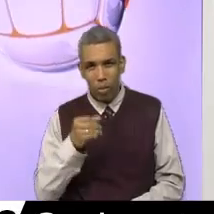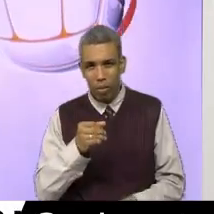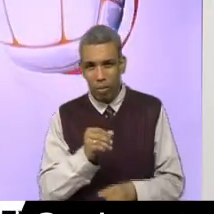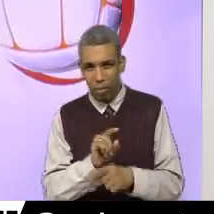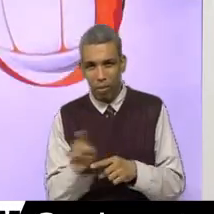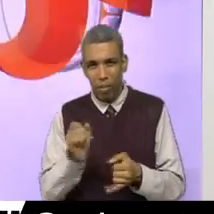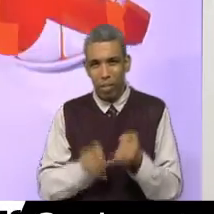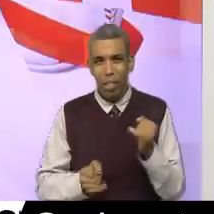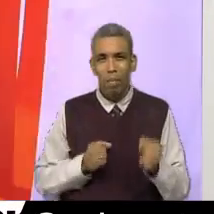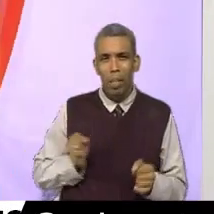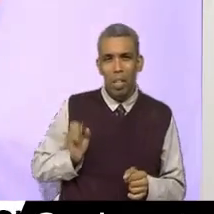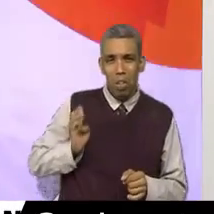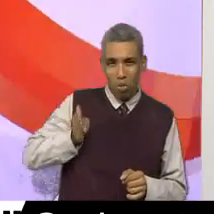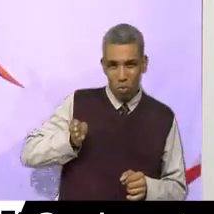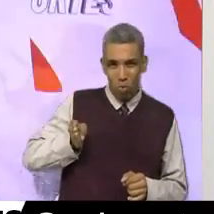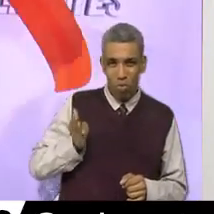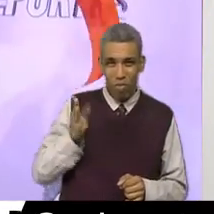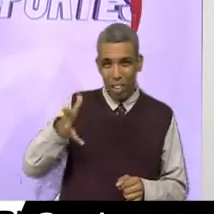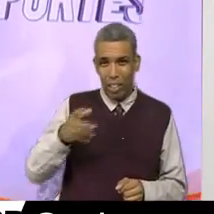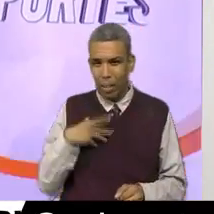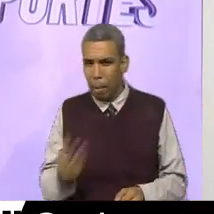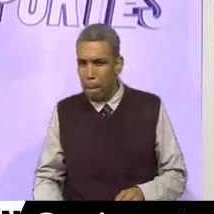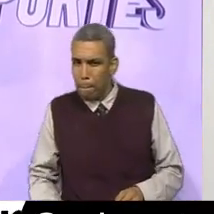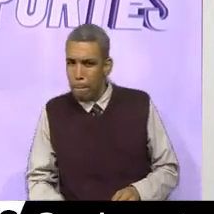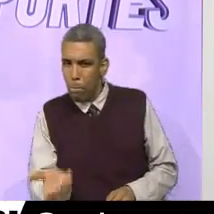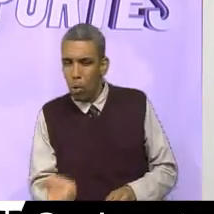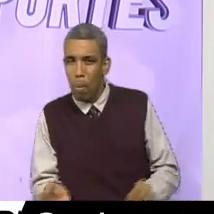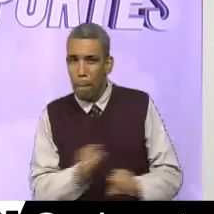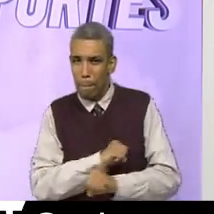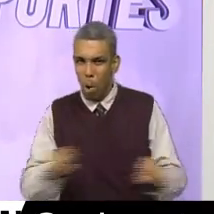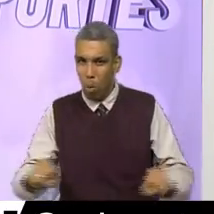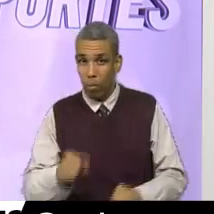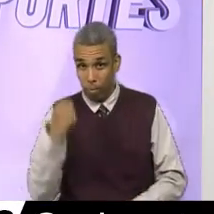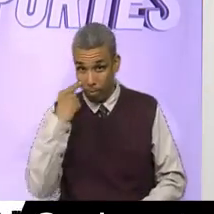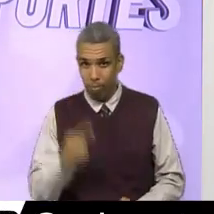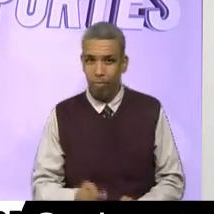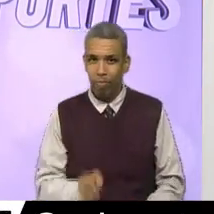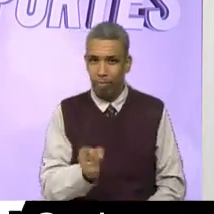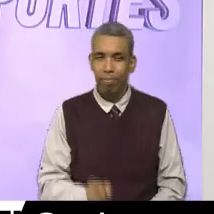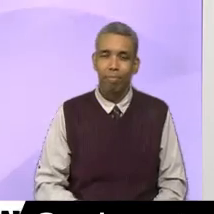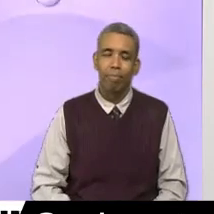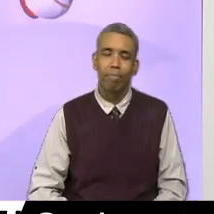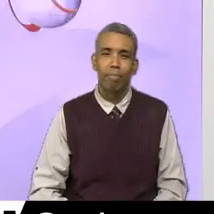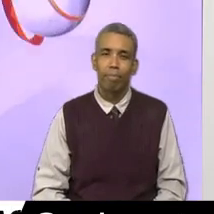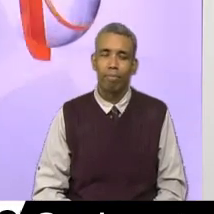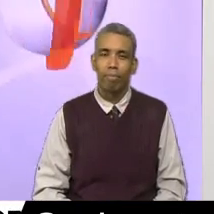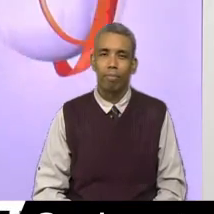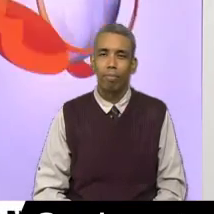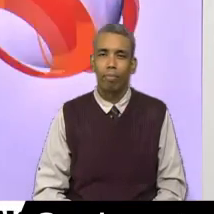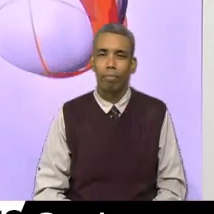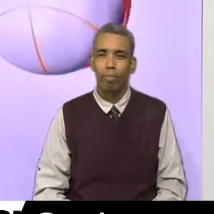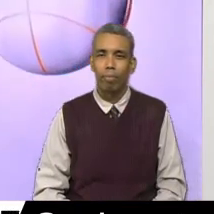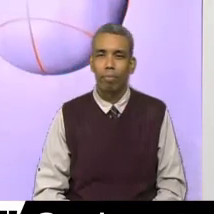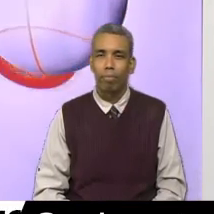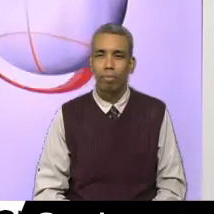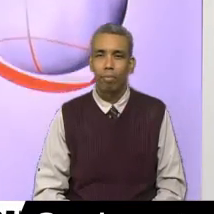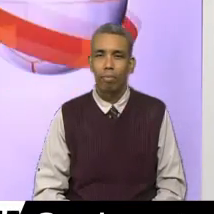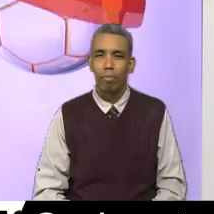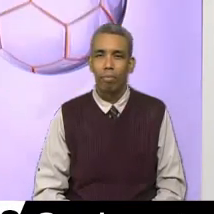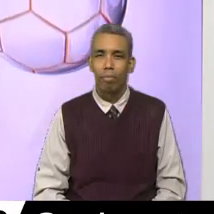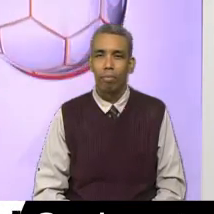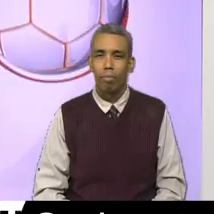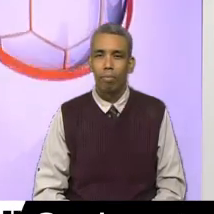el Club Infantas. El tejo, el mini tejo y el bolo fueron las principales atracciones deportivas de este campeonato.